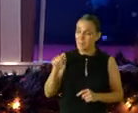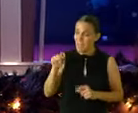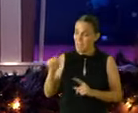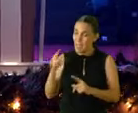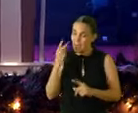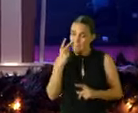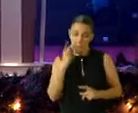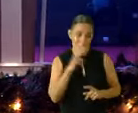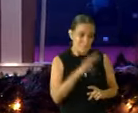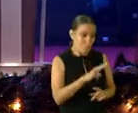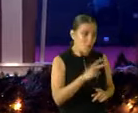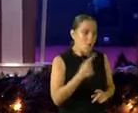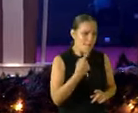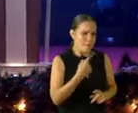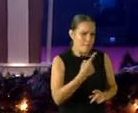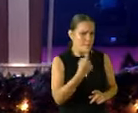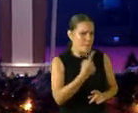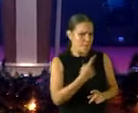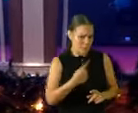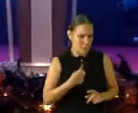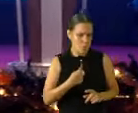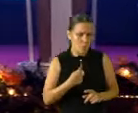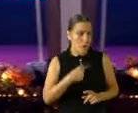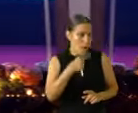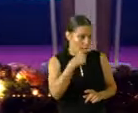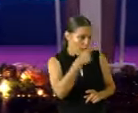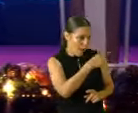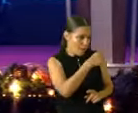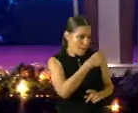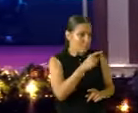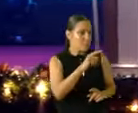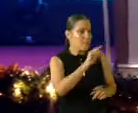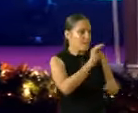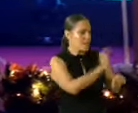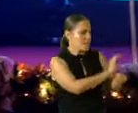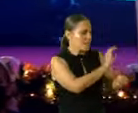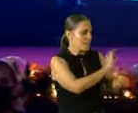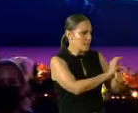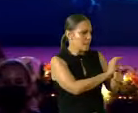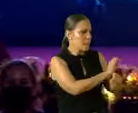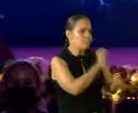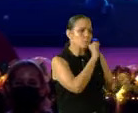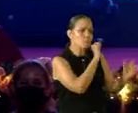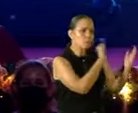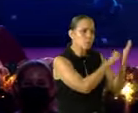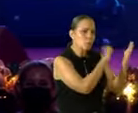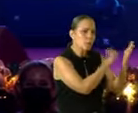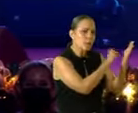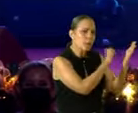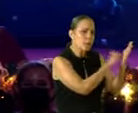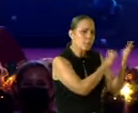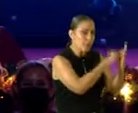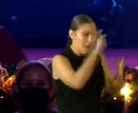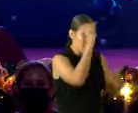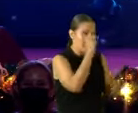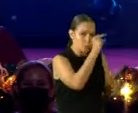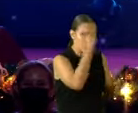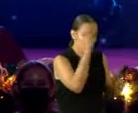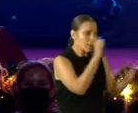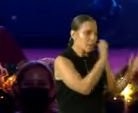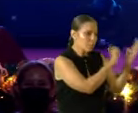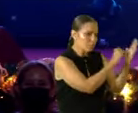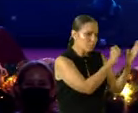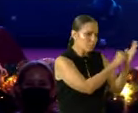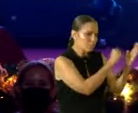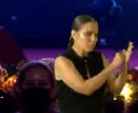la parroquia. Tóquele la puerta y llame a Padre Benito, si él la deja entrar. Pero me lo dijo como